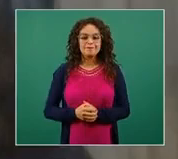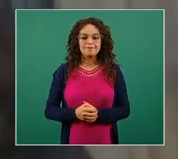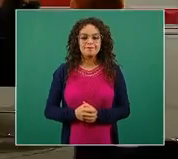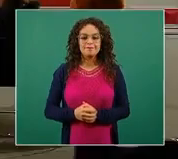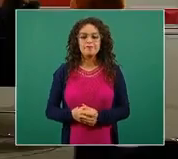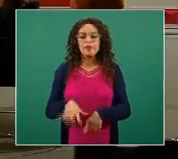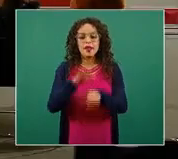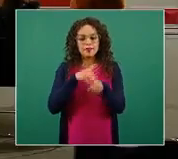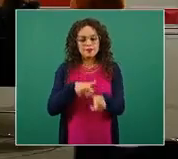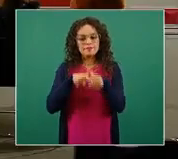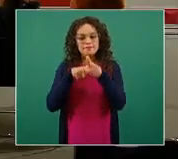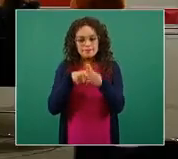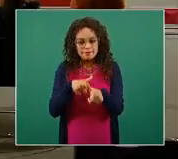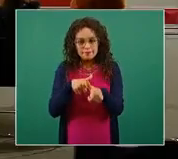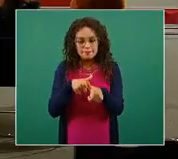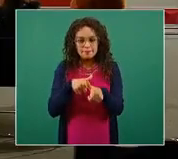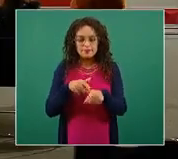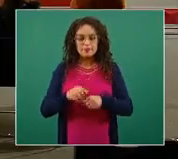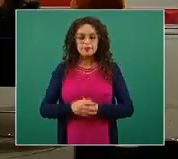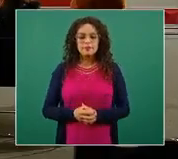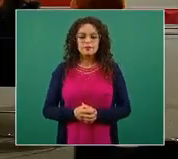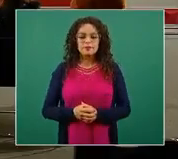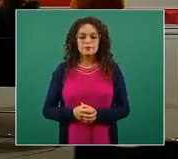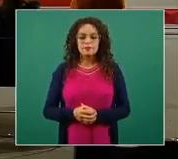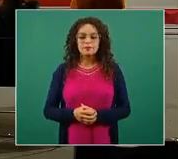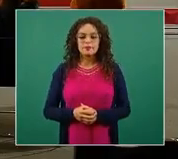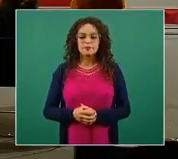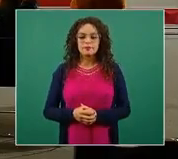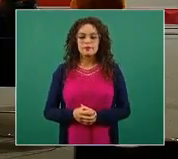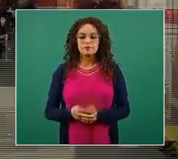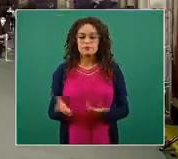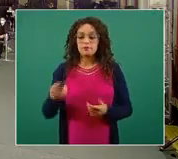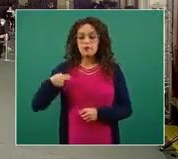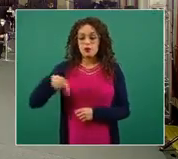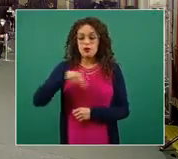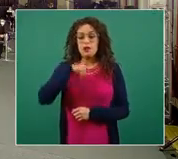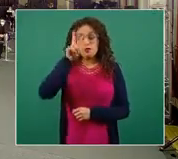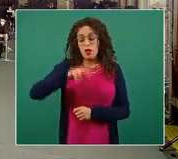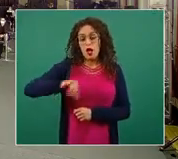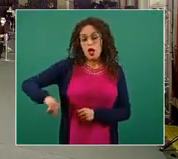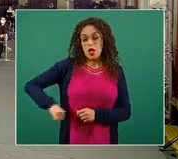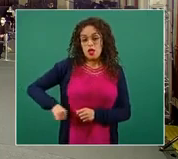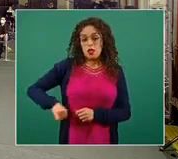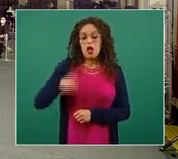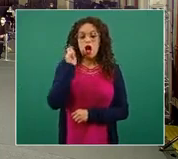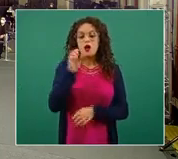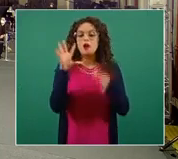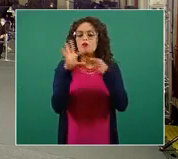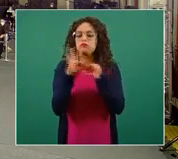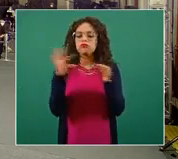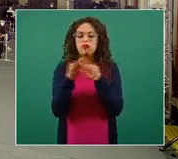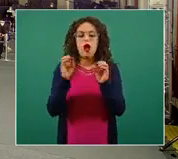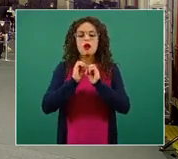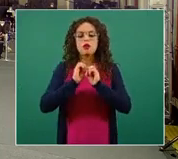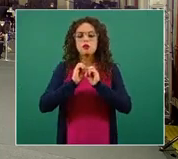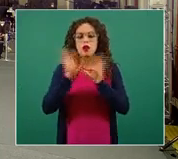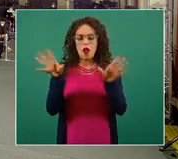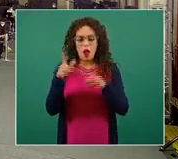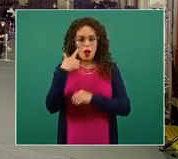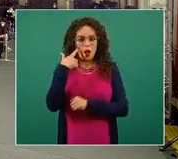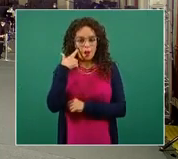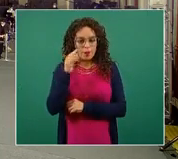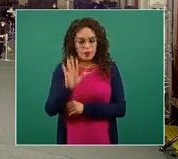Continuamos entonces dejando en claro, nos interesa en particular aclarar un par de cosas. Una es, como verán,